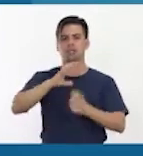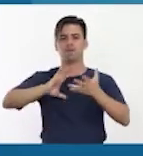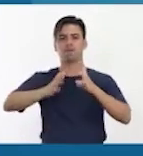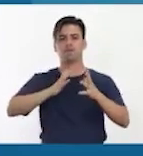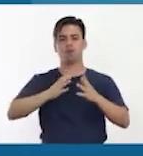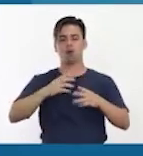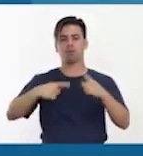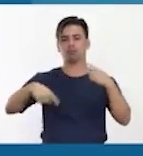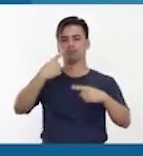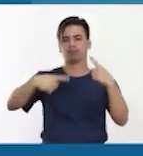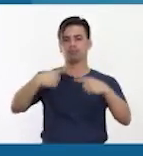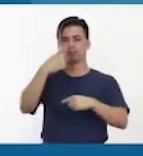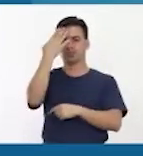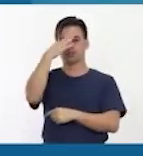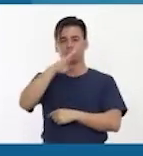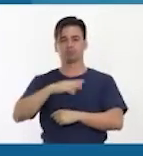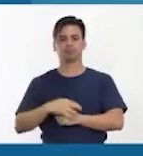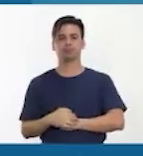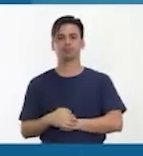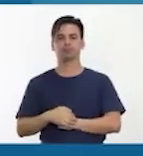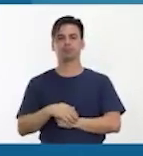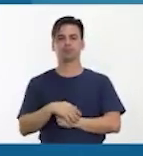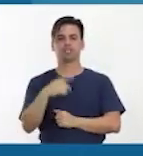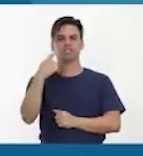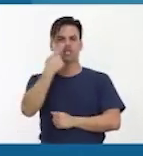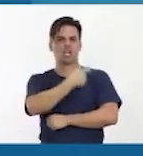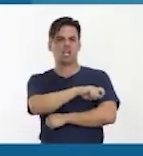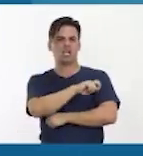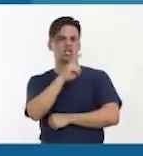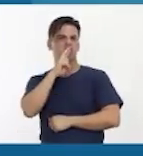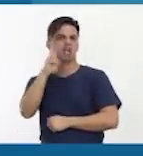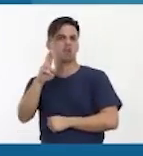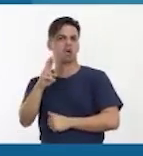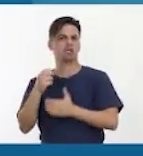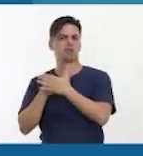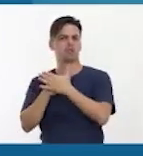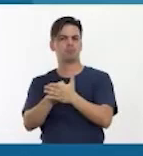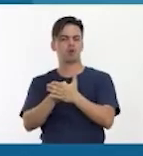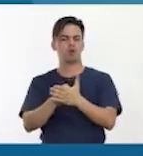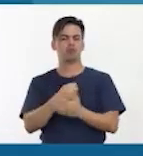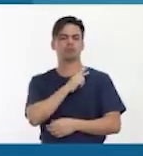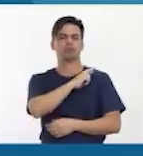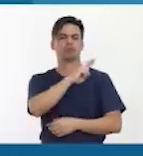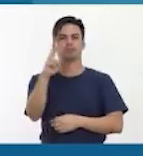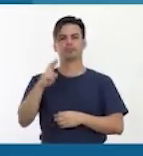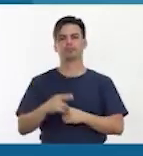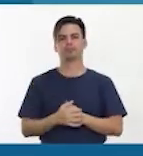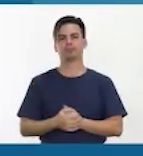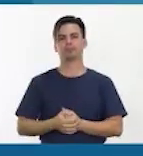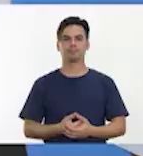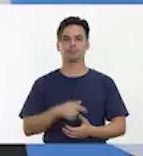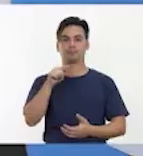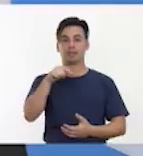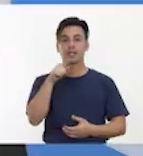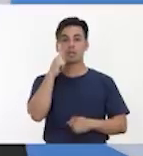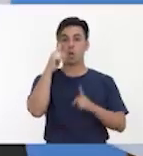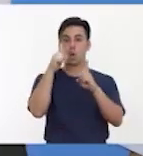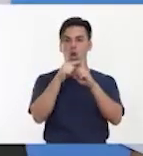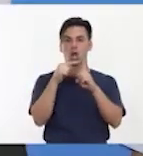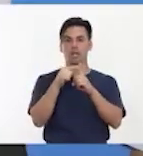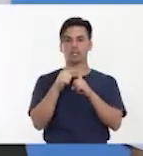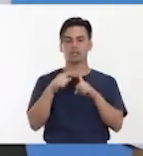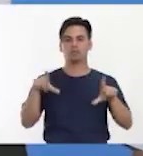múltiples formas de agresiones y la digna y decidida respuesta del pueblo cubano en apoyo a su revolución. Este